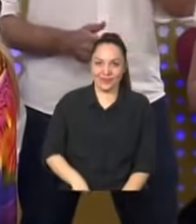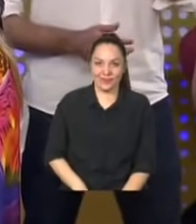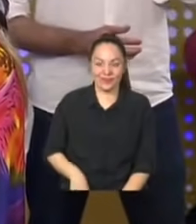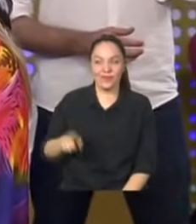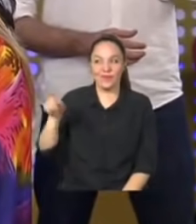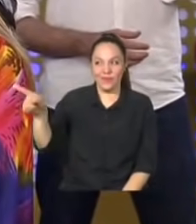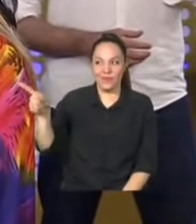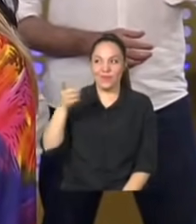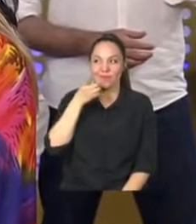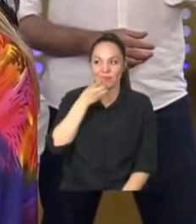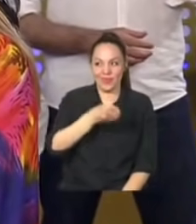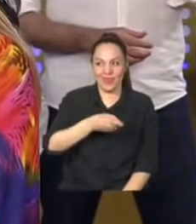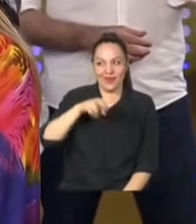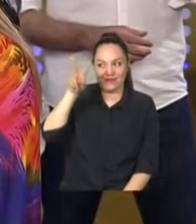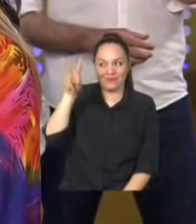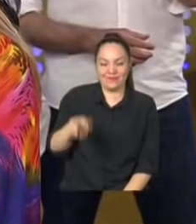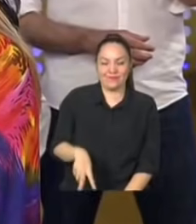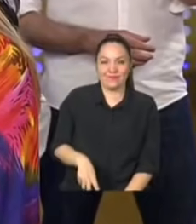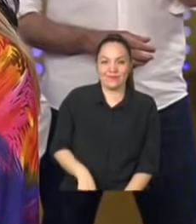yo,